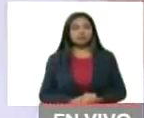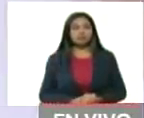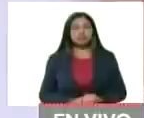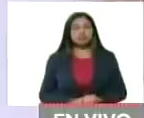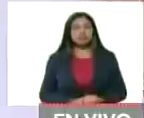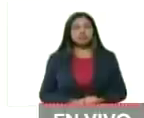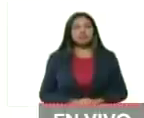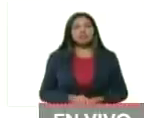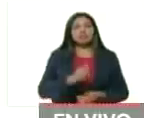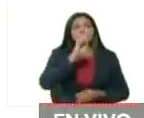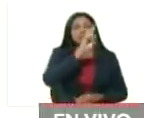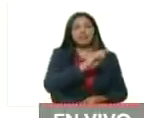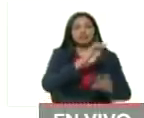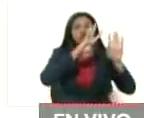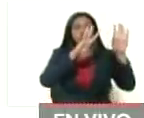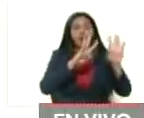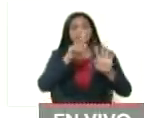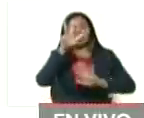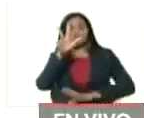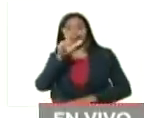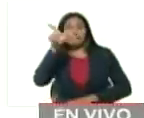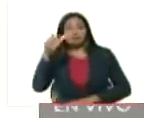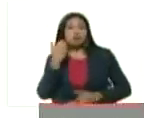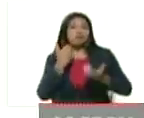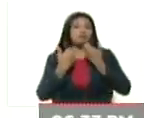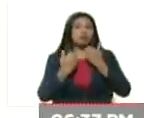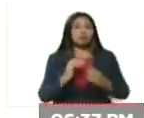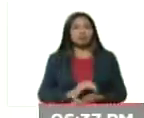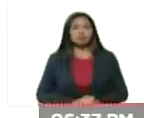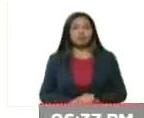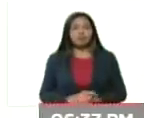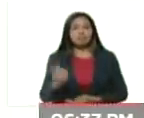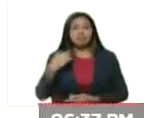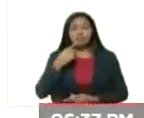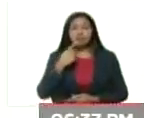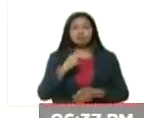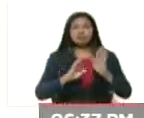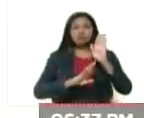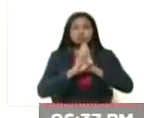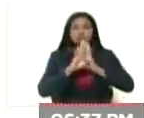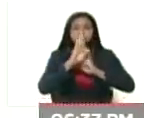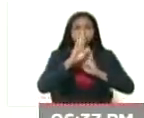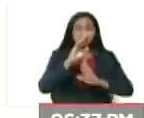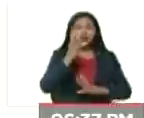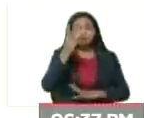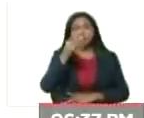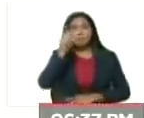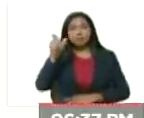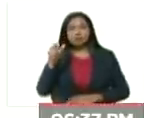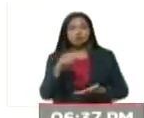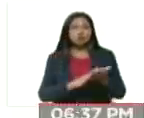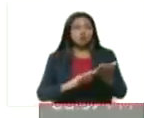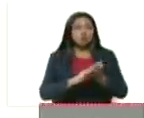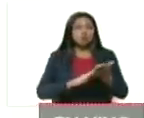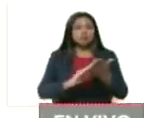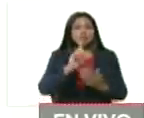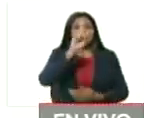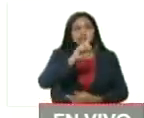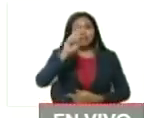193 casos. De esos 193 casos, debemos decir que aumenta la cifra de recuperados